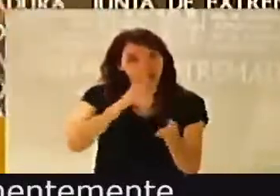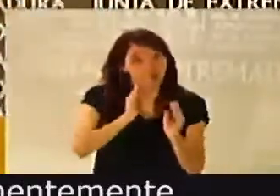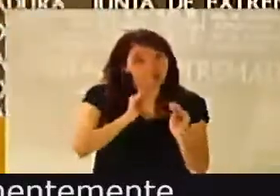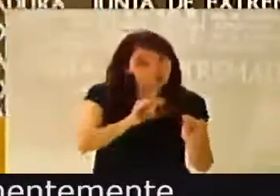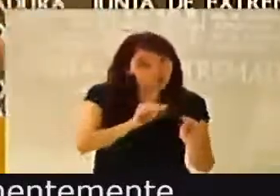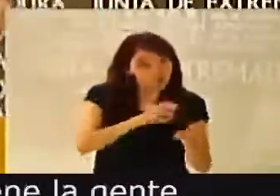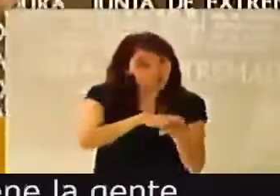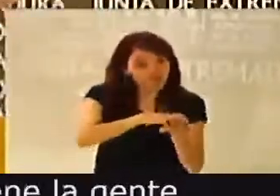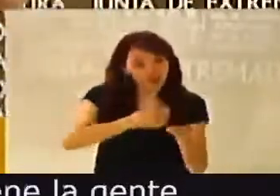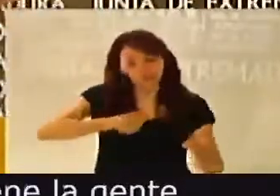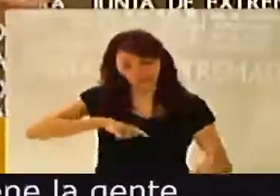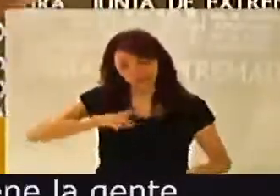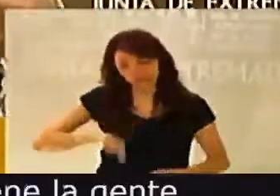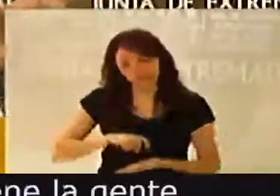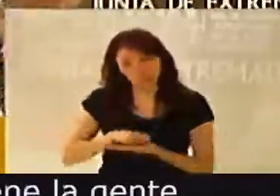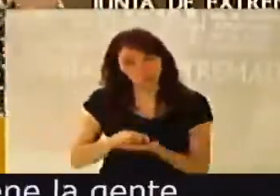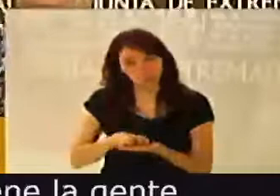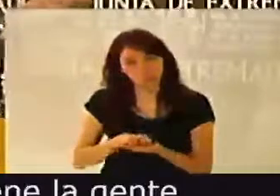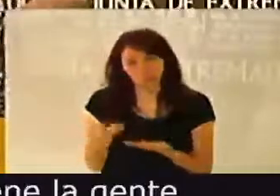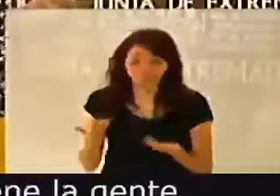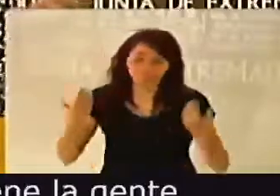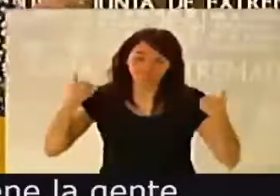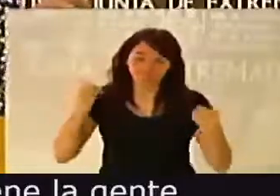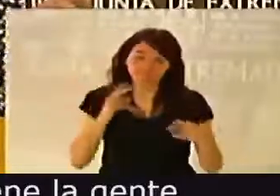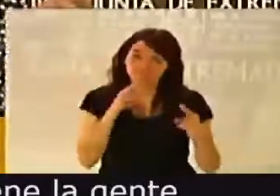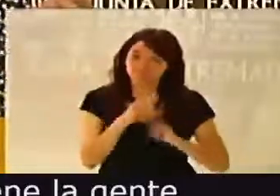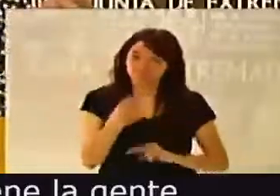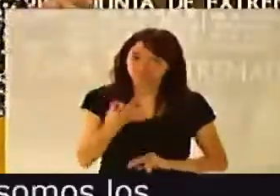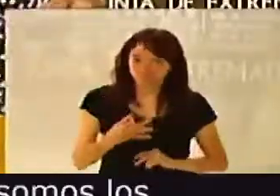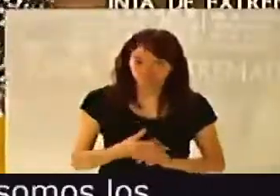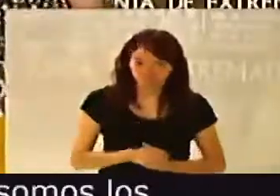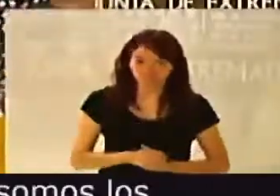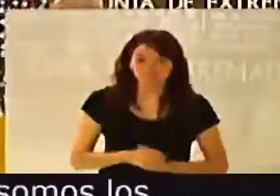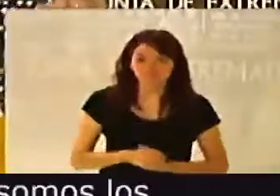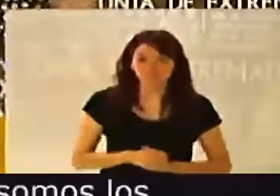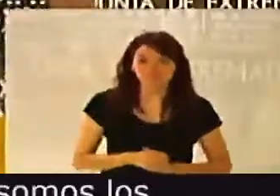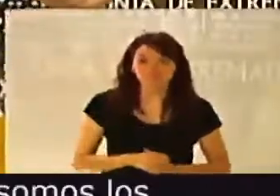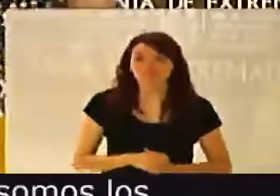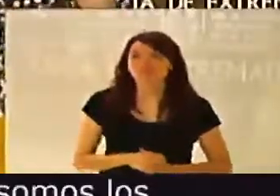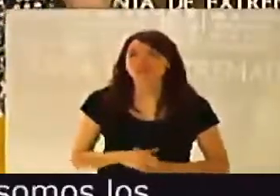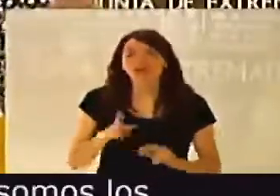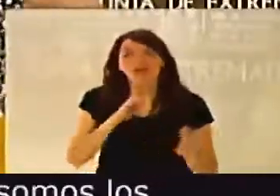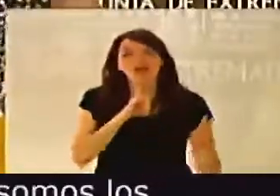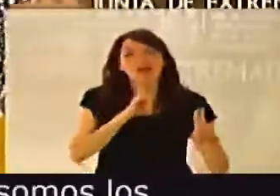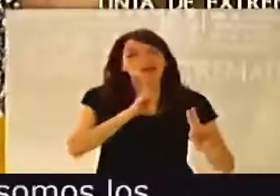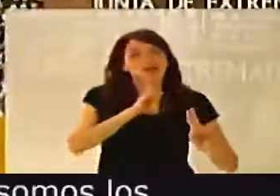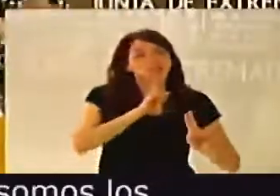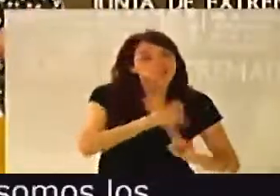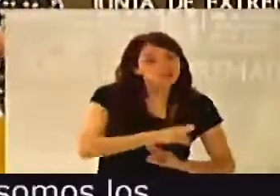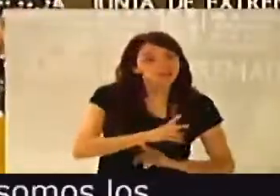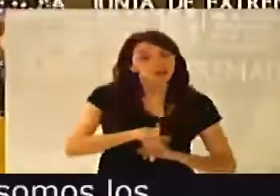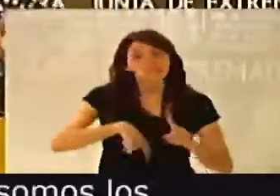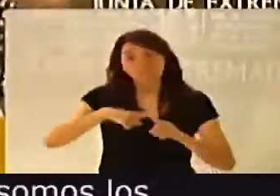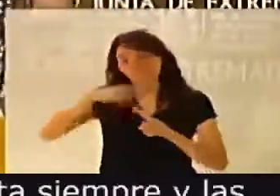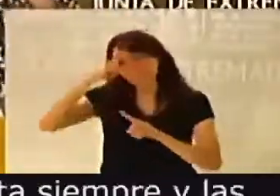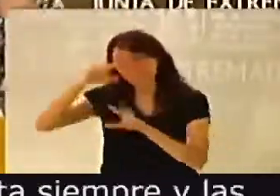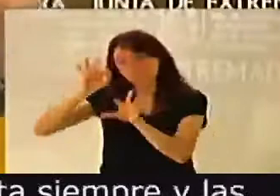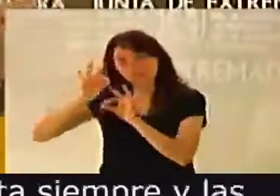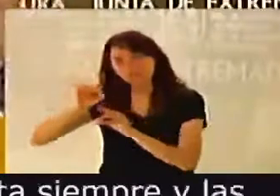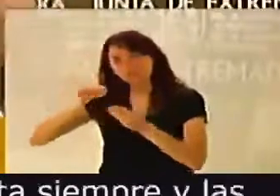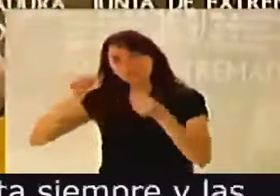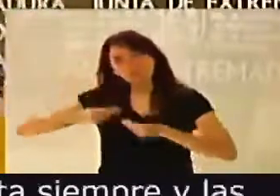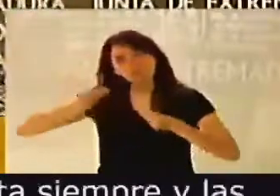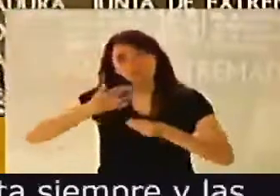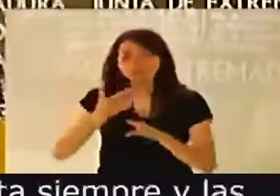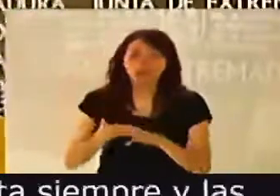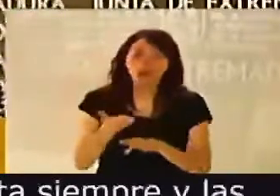los responsables de dar una respuesta. Y las respuestas siempre y las decisiones están mejor tomadas cuando se habla